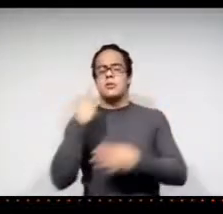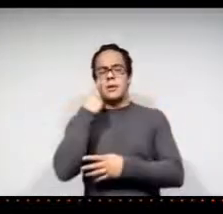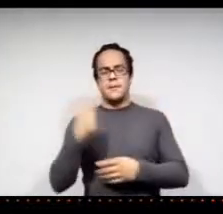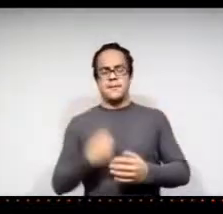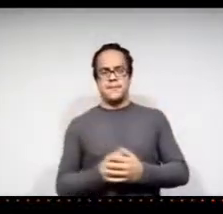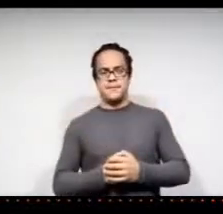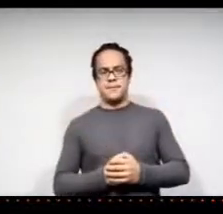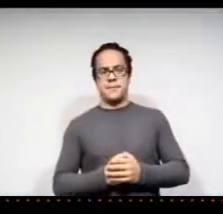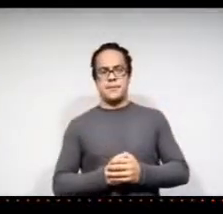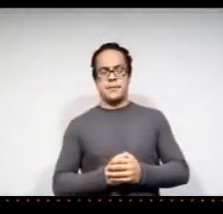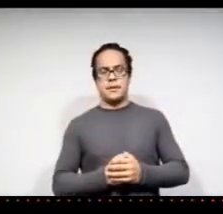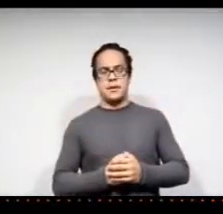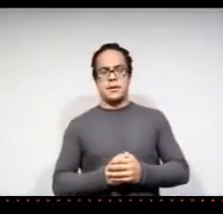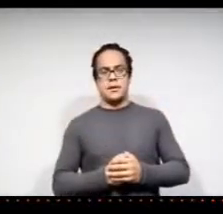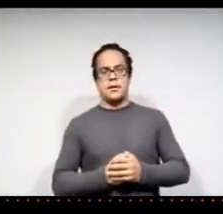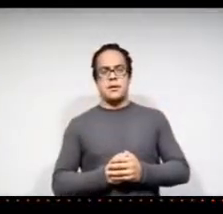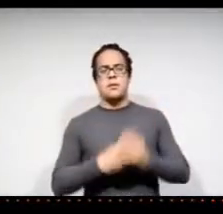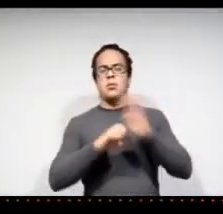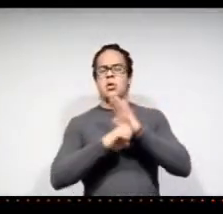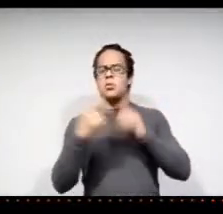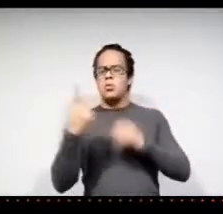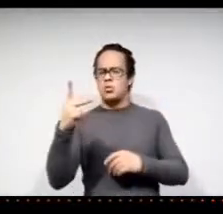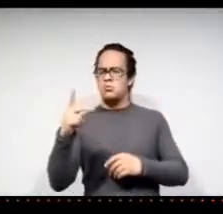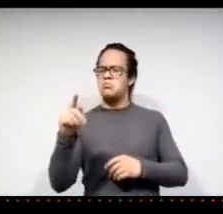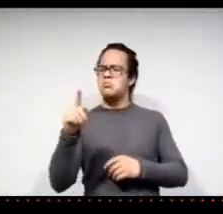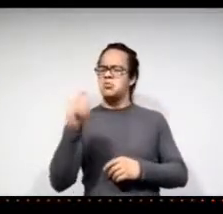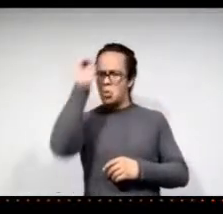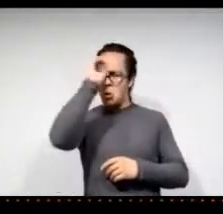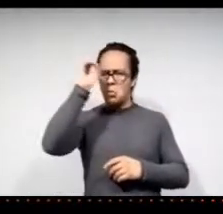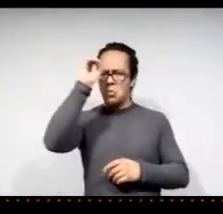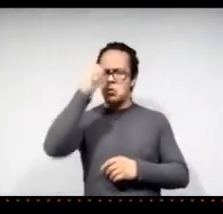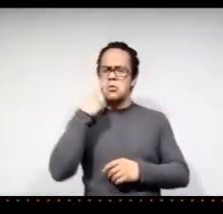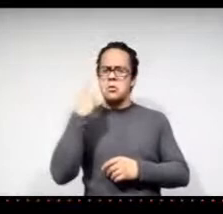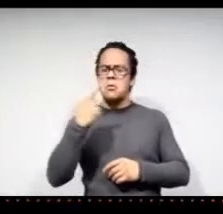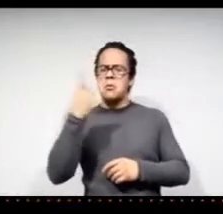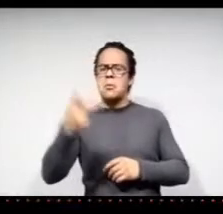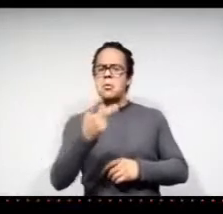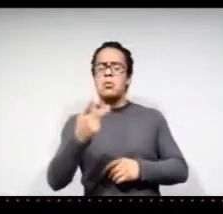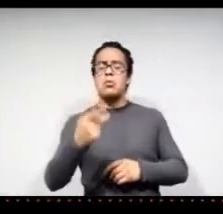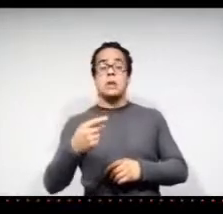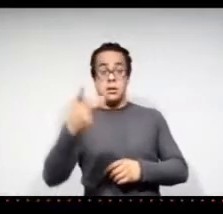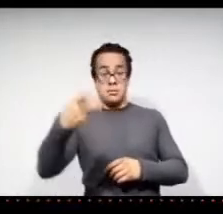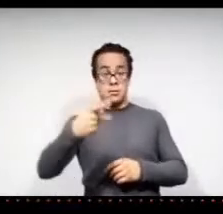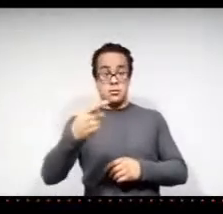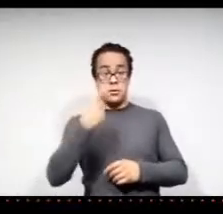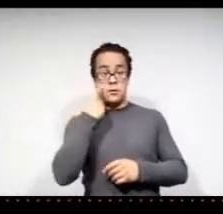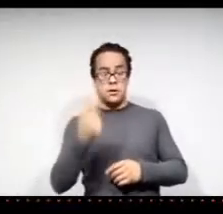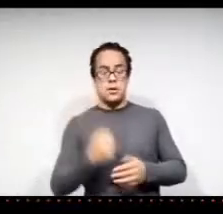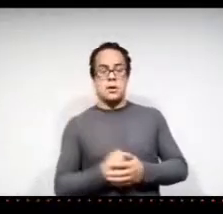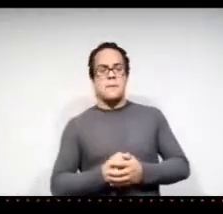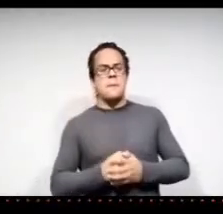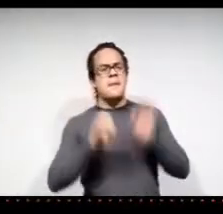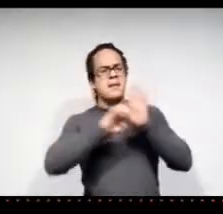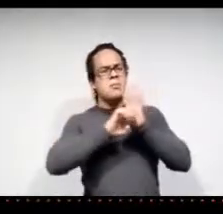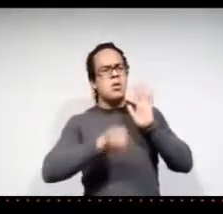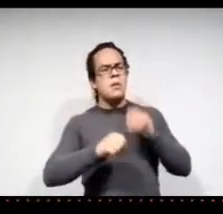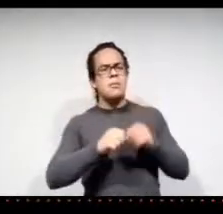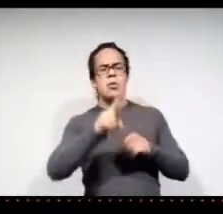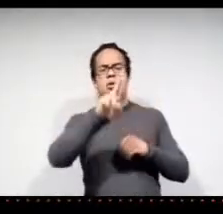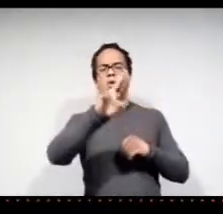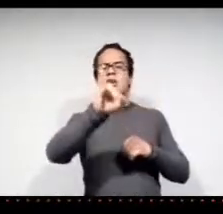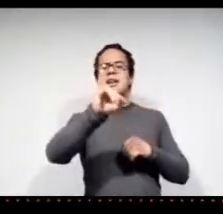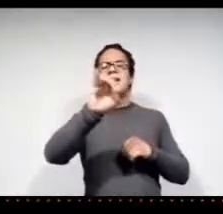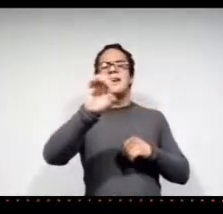a, esta pregunta me lleva directamente a una de ellas. Nos preguntan si como parte de la RIE existe